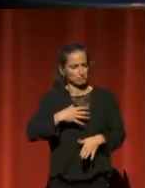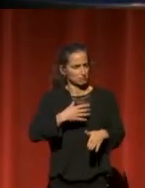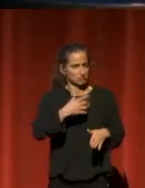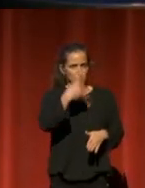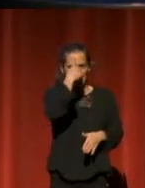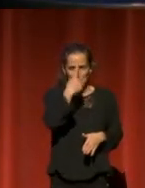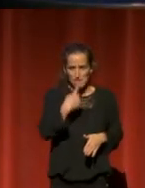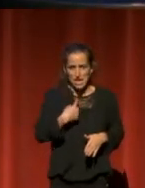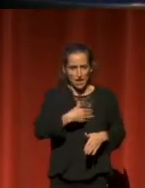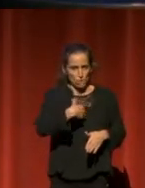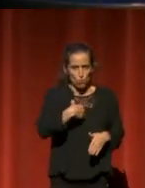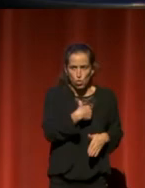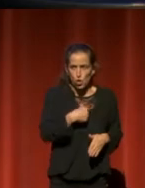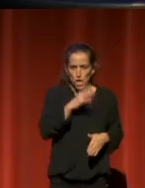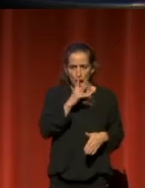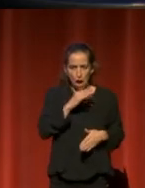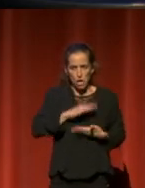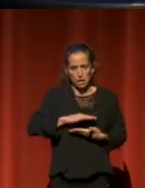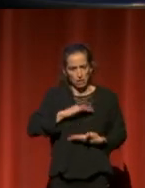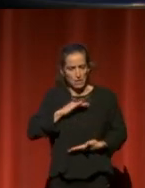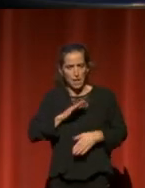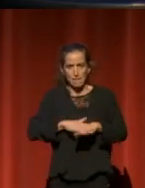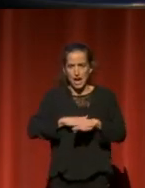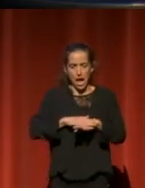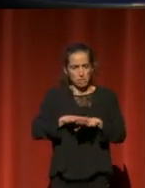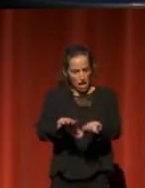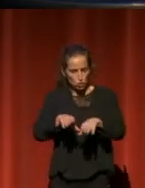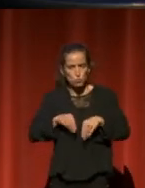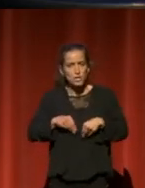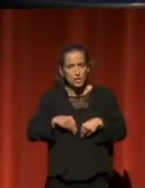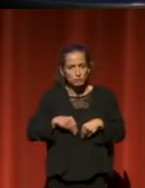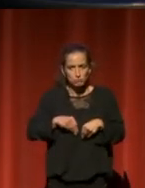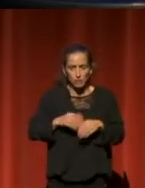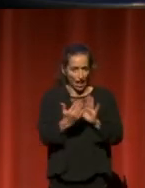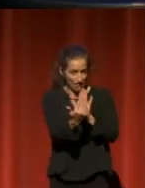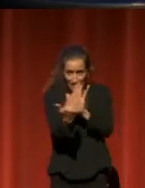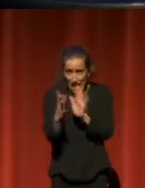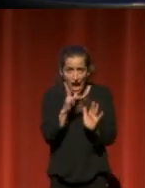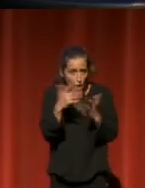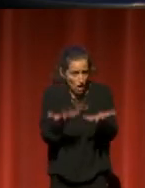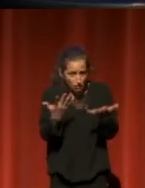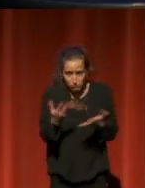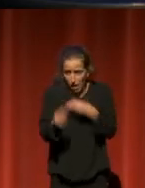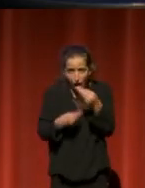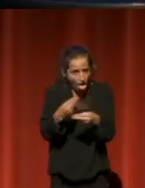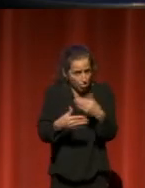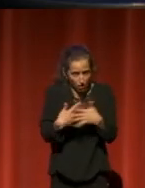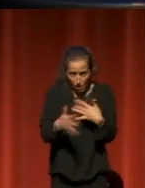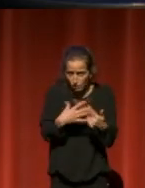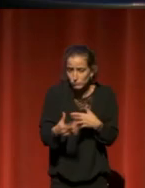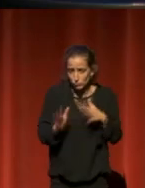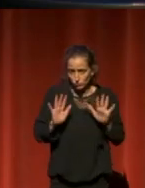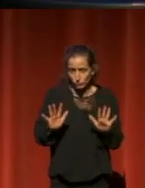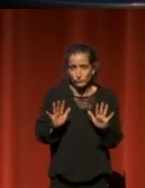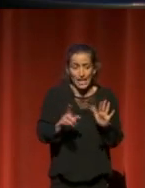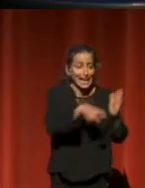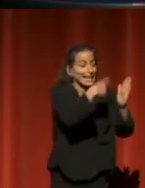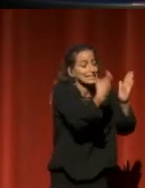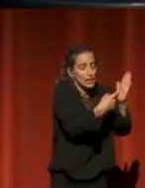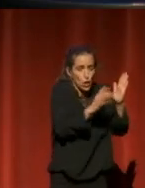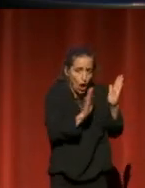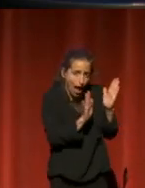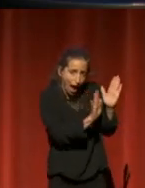hoy al frente. De hecho, lo estamos haciendo ya, al margen de las